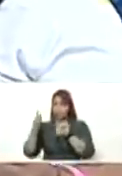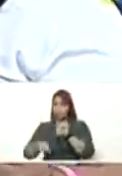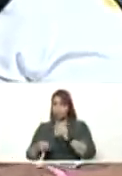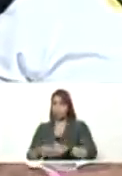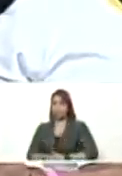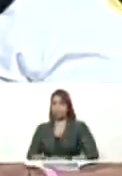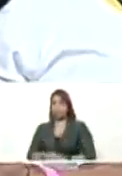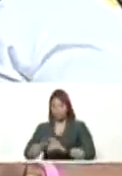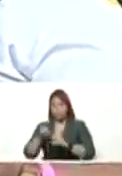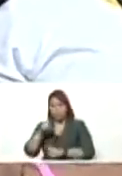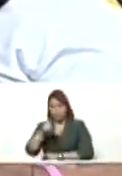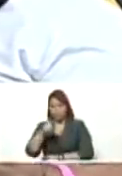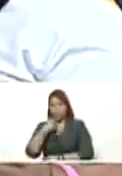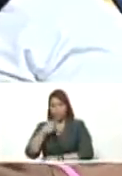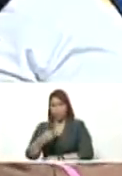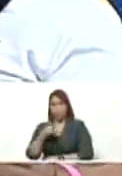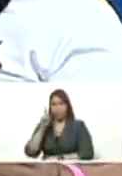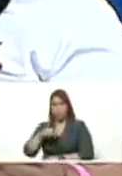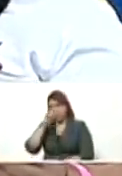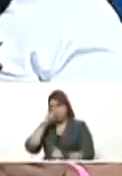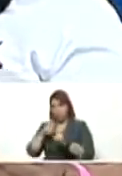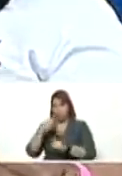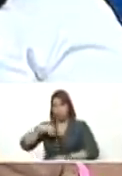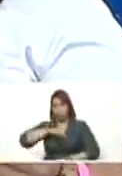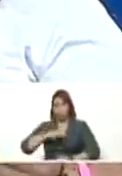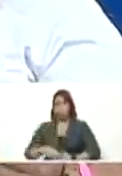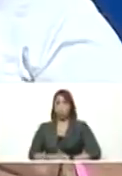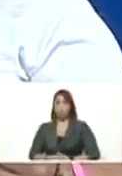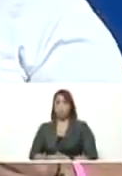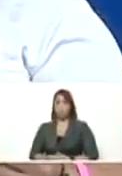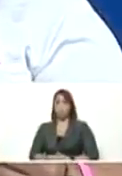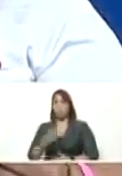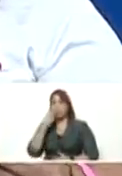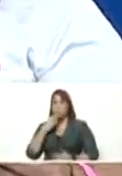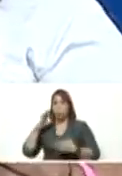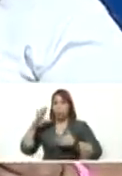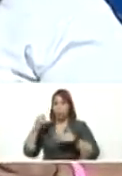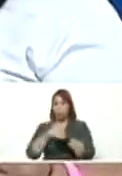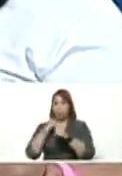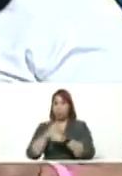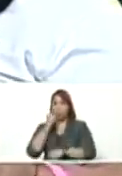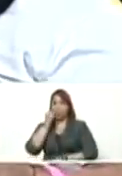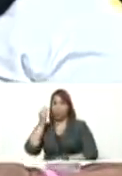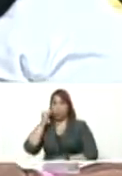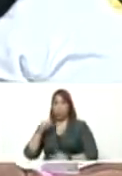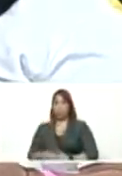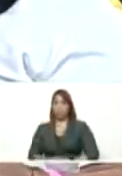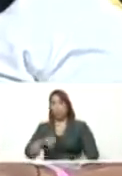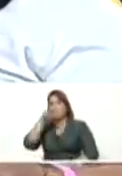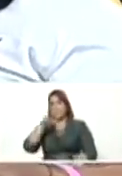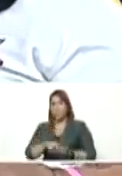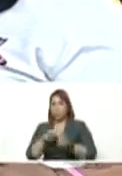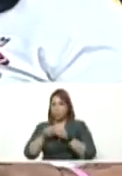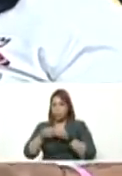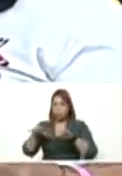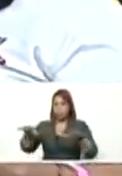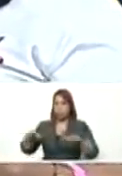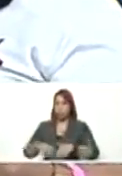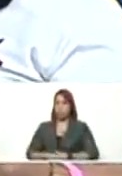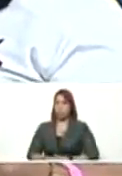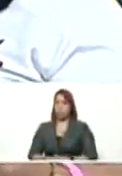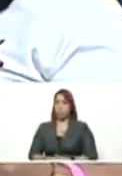ya usted también lo mencionó, y es un reto también para nosotros, es un compromiso de los trabajadores, aprobar el despliegue para